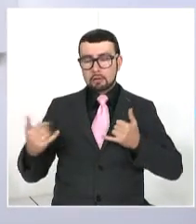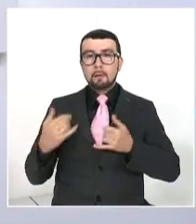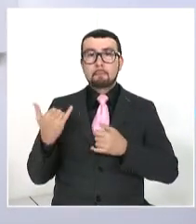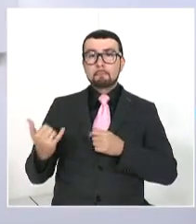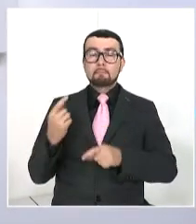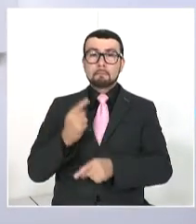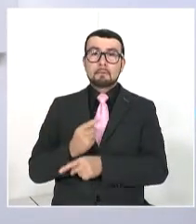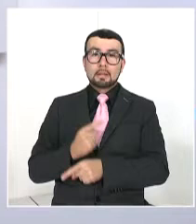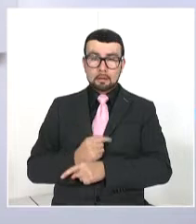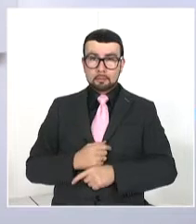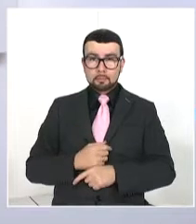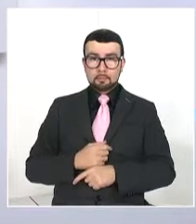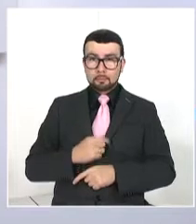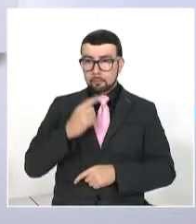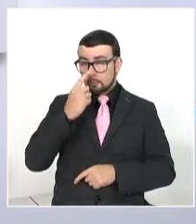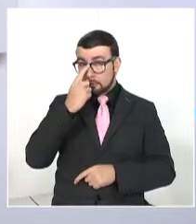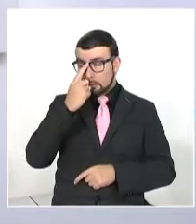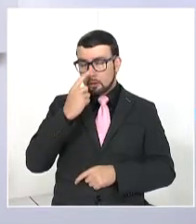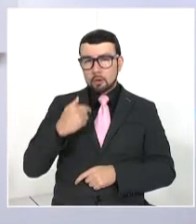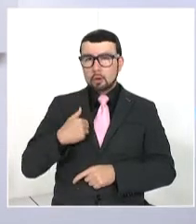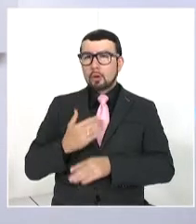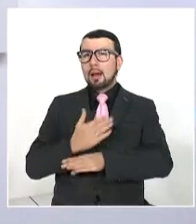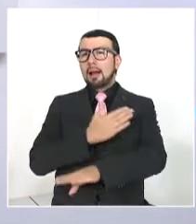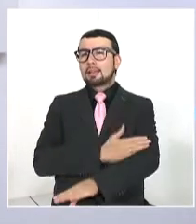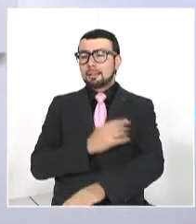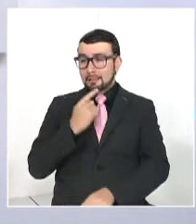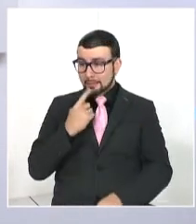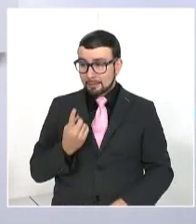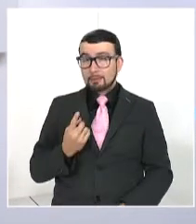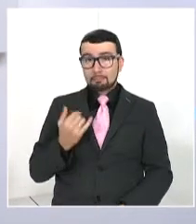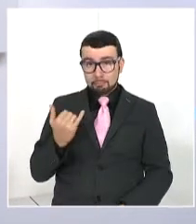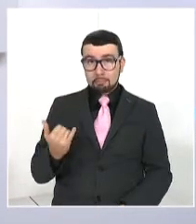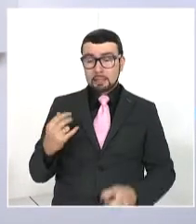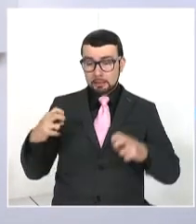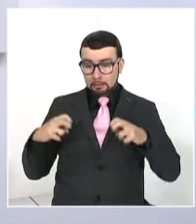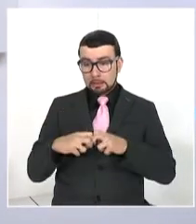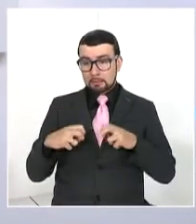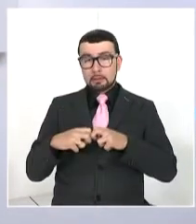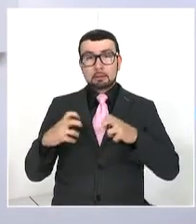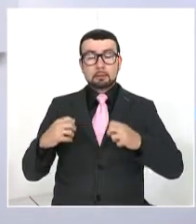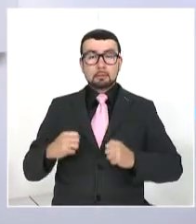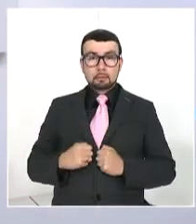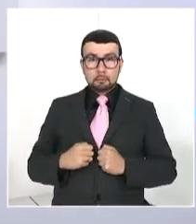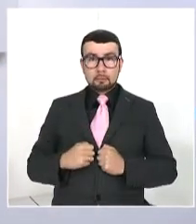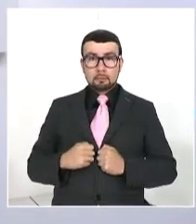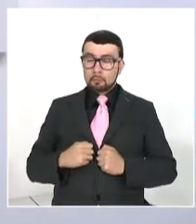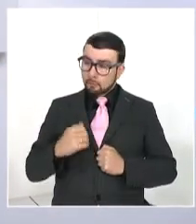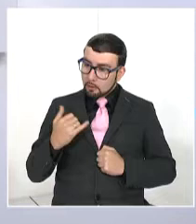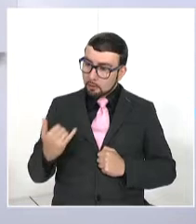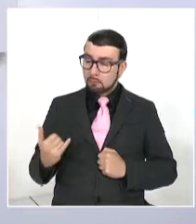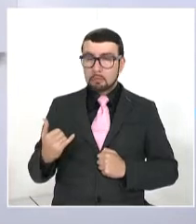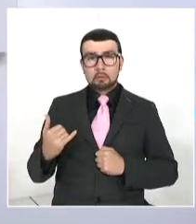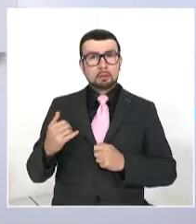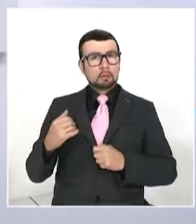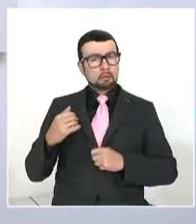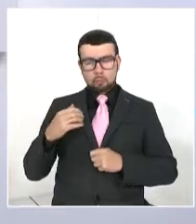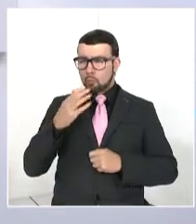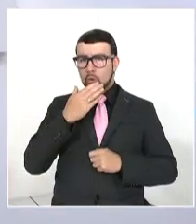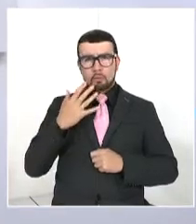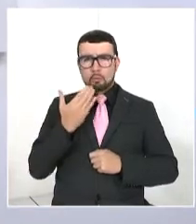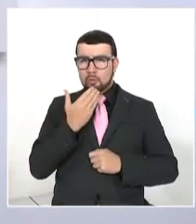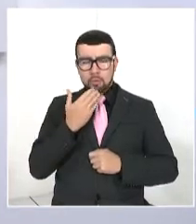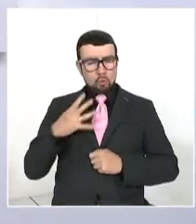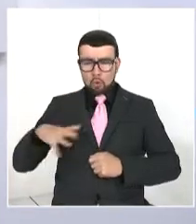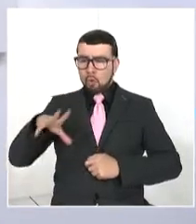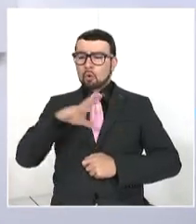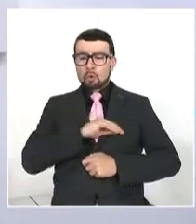analgesia. Entonces yo les decía algo de electromagnetismo, siempre nosotros tenemos una carga electromagnética, cualquiera